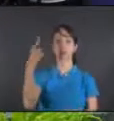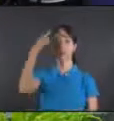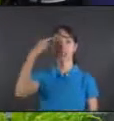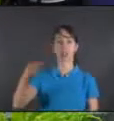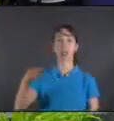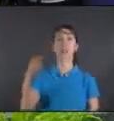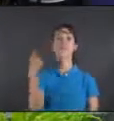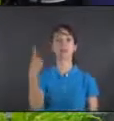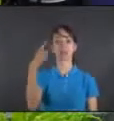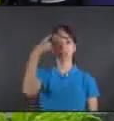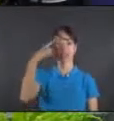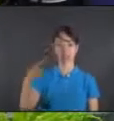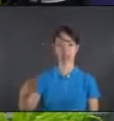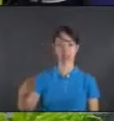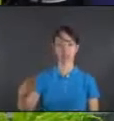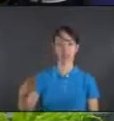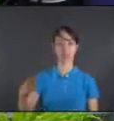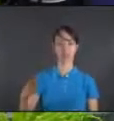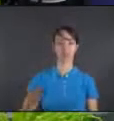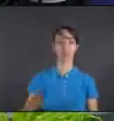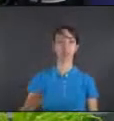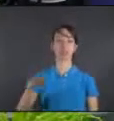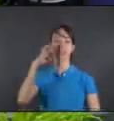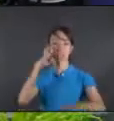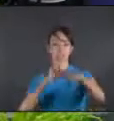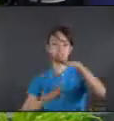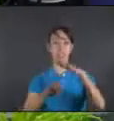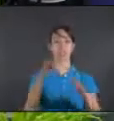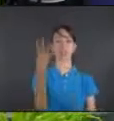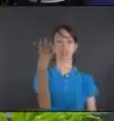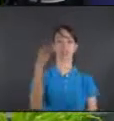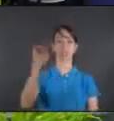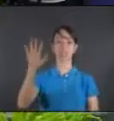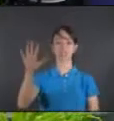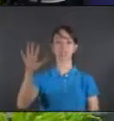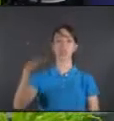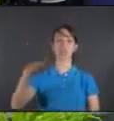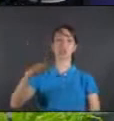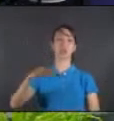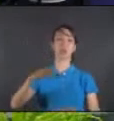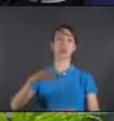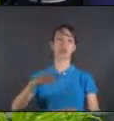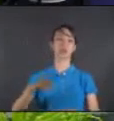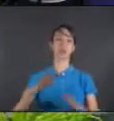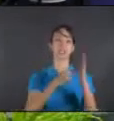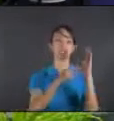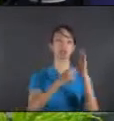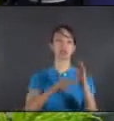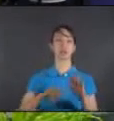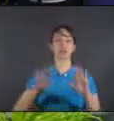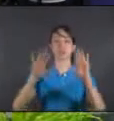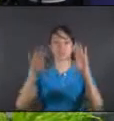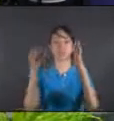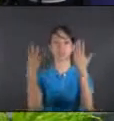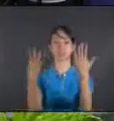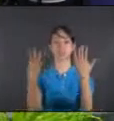días te conducen a lo que se hacía en ese primer día.